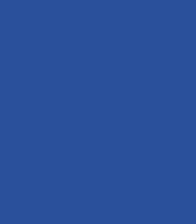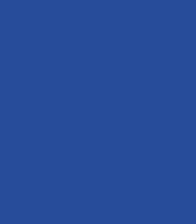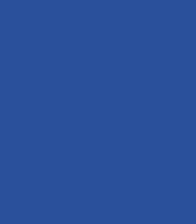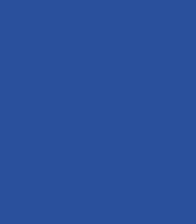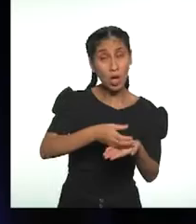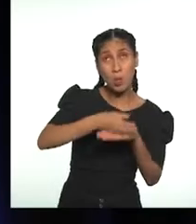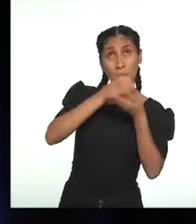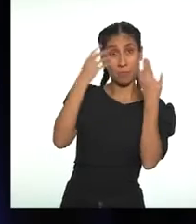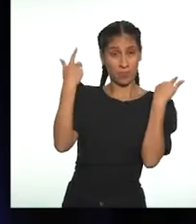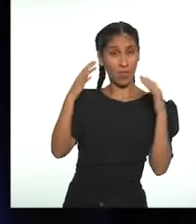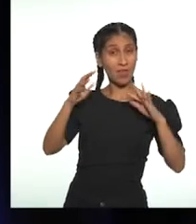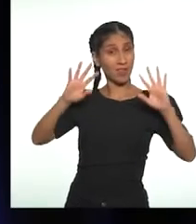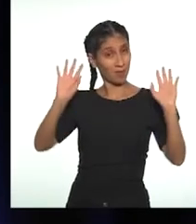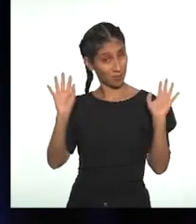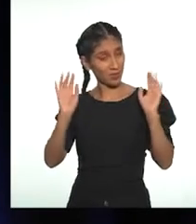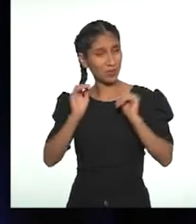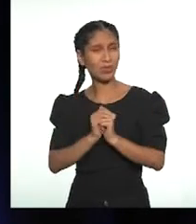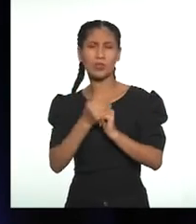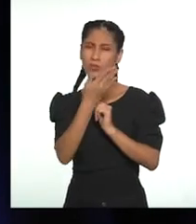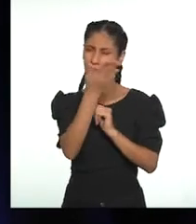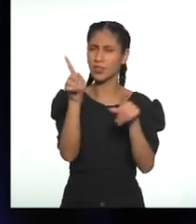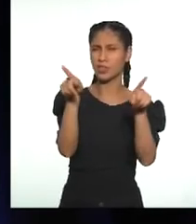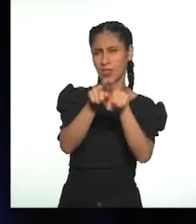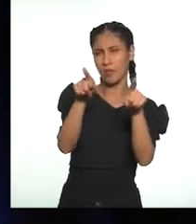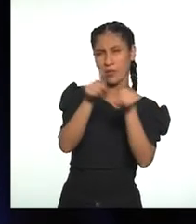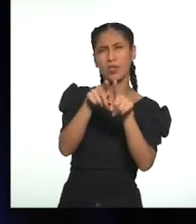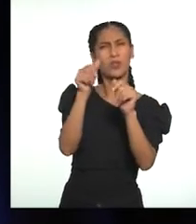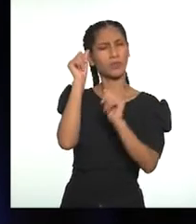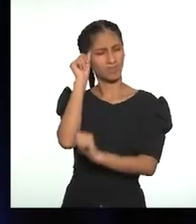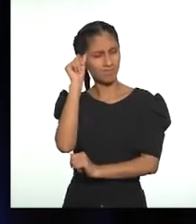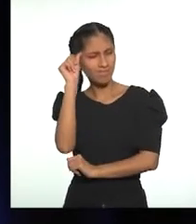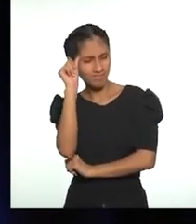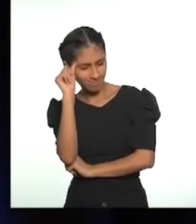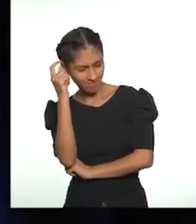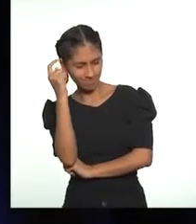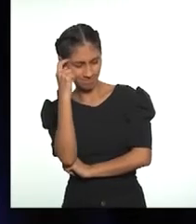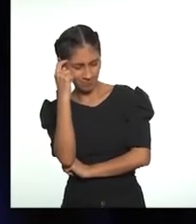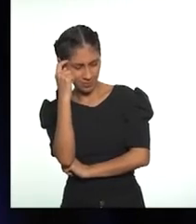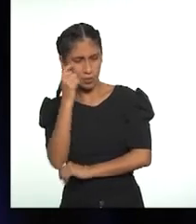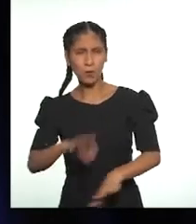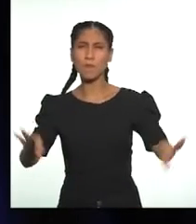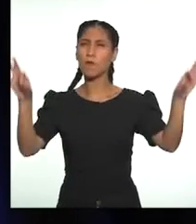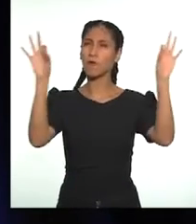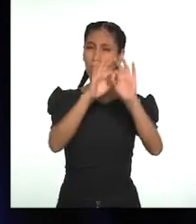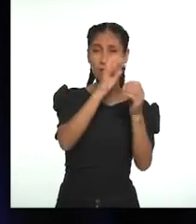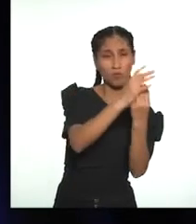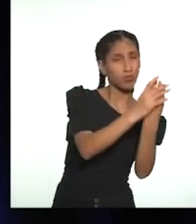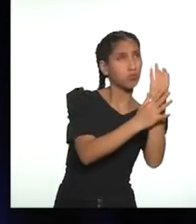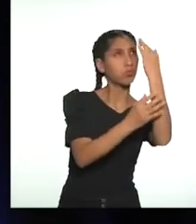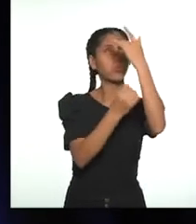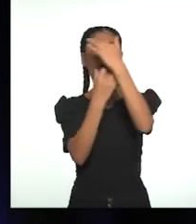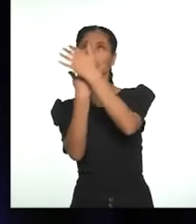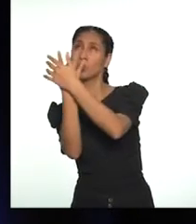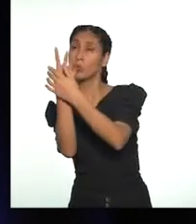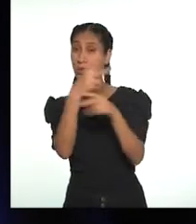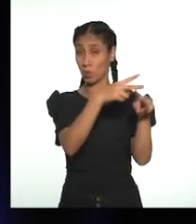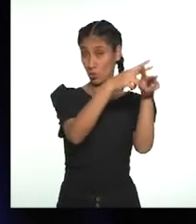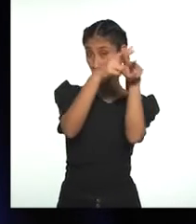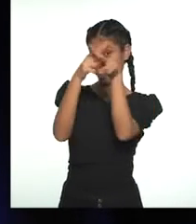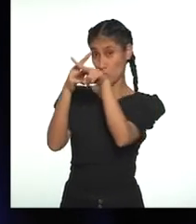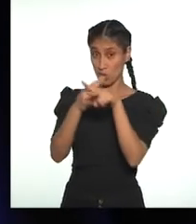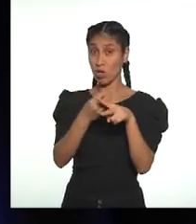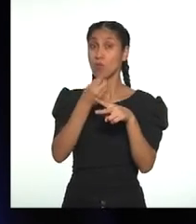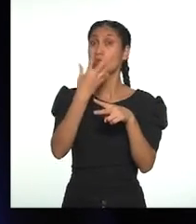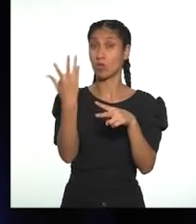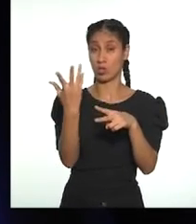salud. Asimismo, los invito a seguir reflexionando en cuán importante es cuidar y preservar nuestra